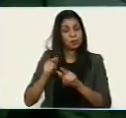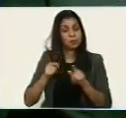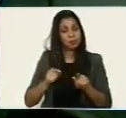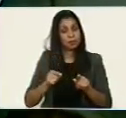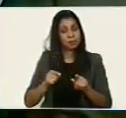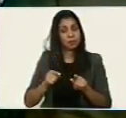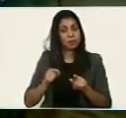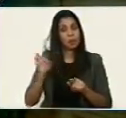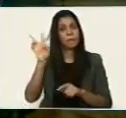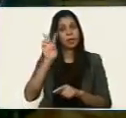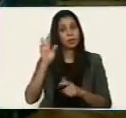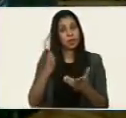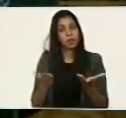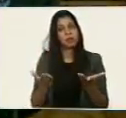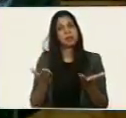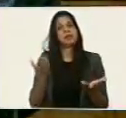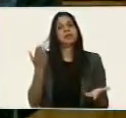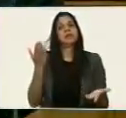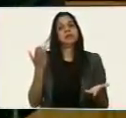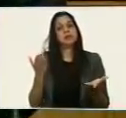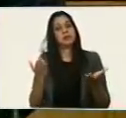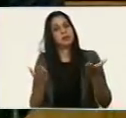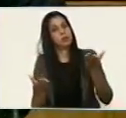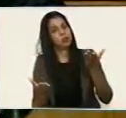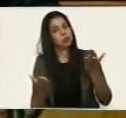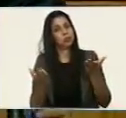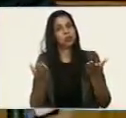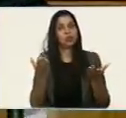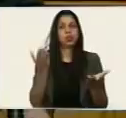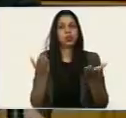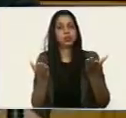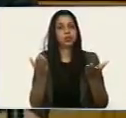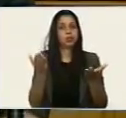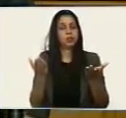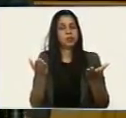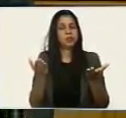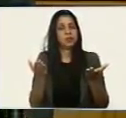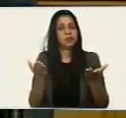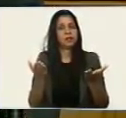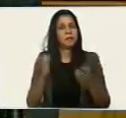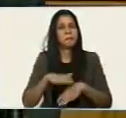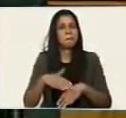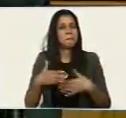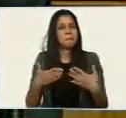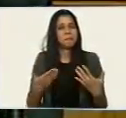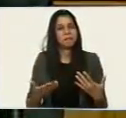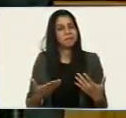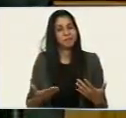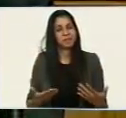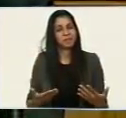la estabilidad, gracias a, bueno, a todas las